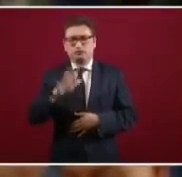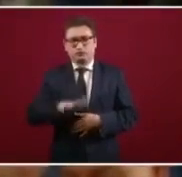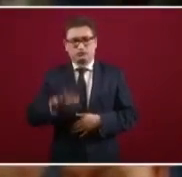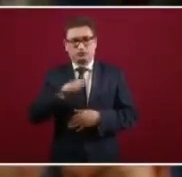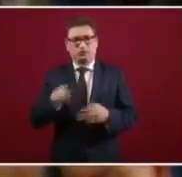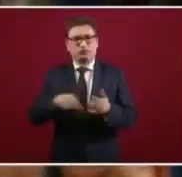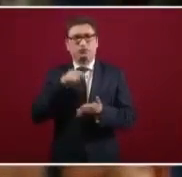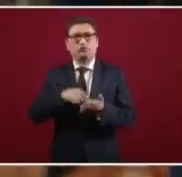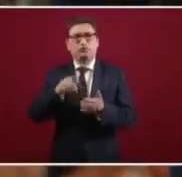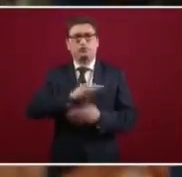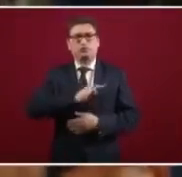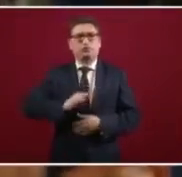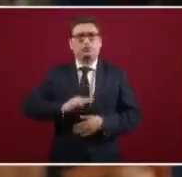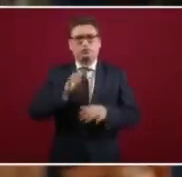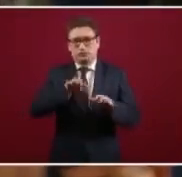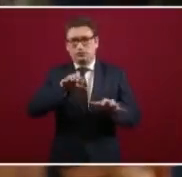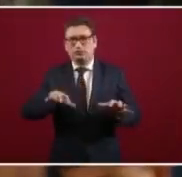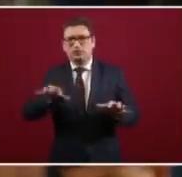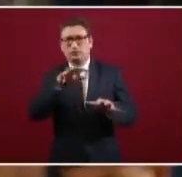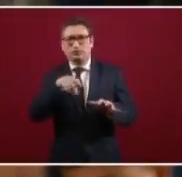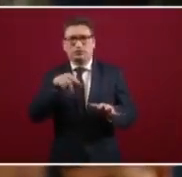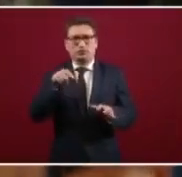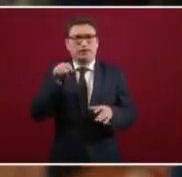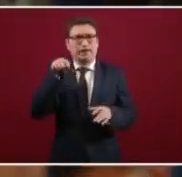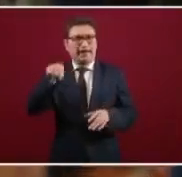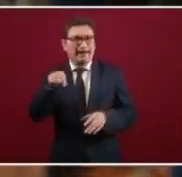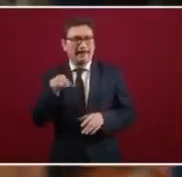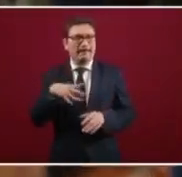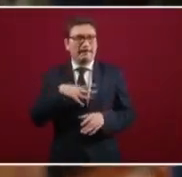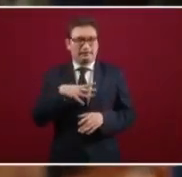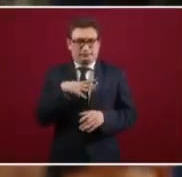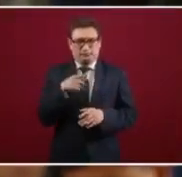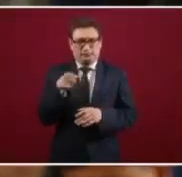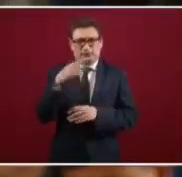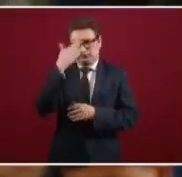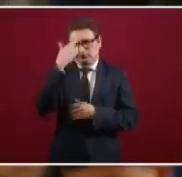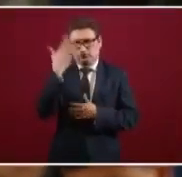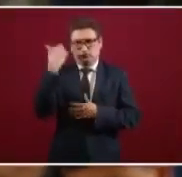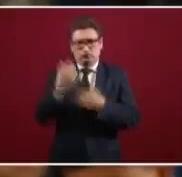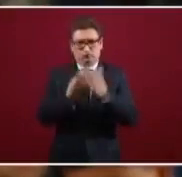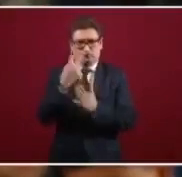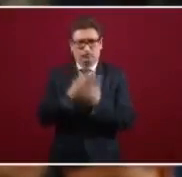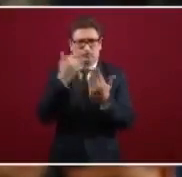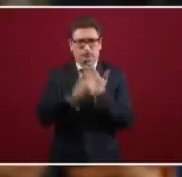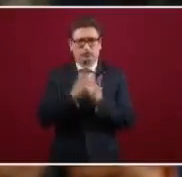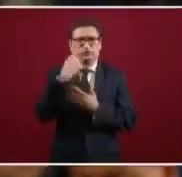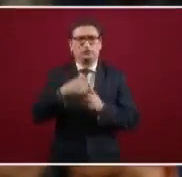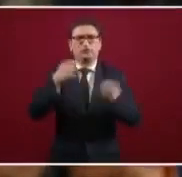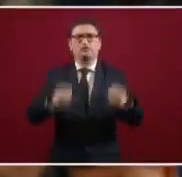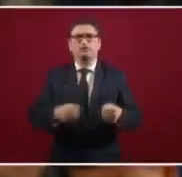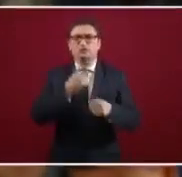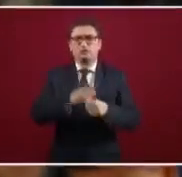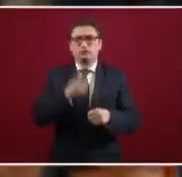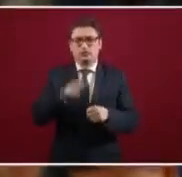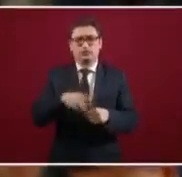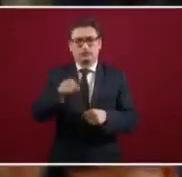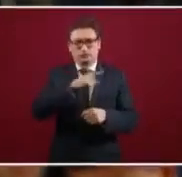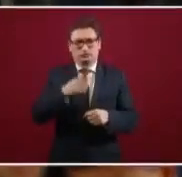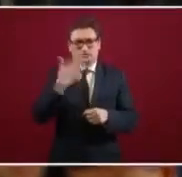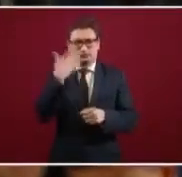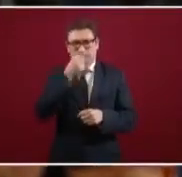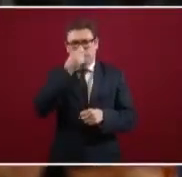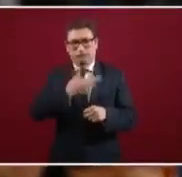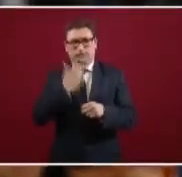este tocó los municipios particularmente en donde se implementó esta nueva estrategia de seguridad que de acuerdo con el